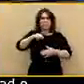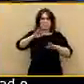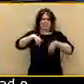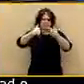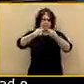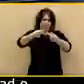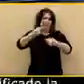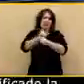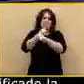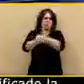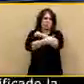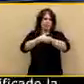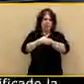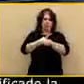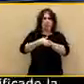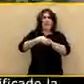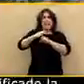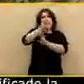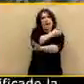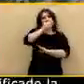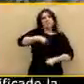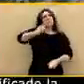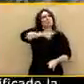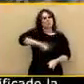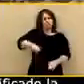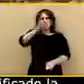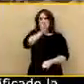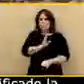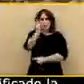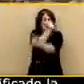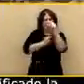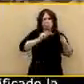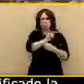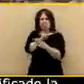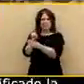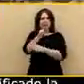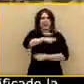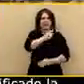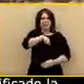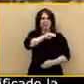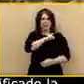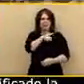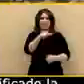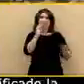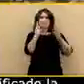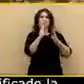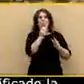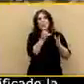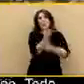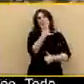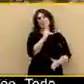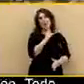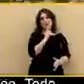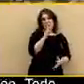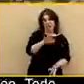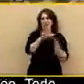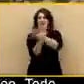meses ocultando datos y engañando a los españoles. Ahora pasamos ya de esos brotes verdes a la huella simétrica, de la Champions League a la gama alta